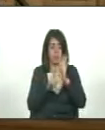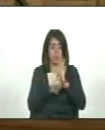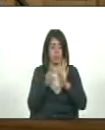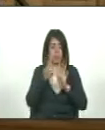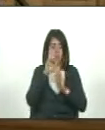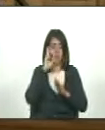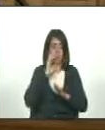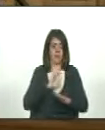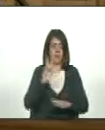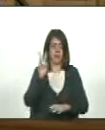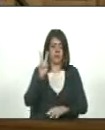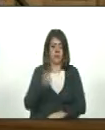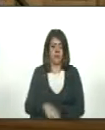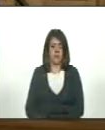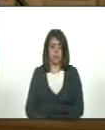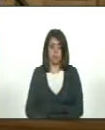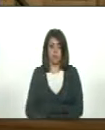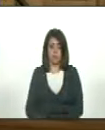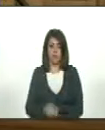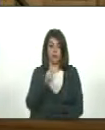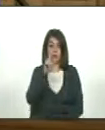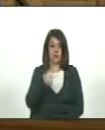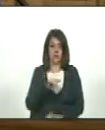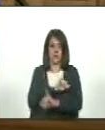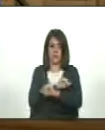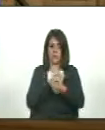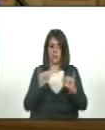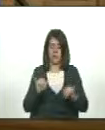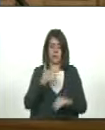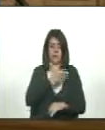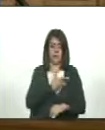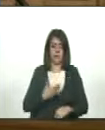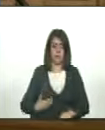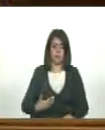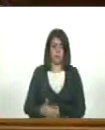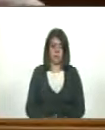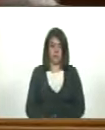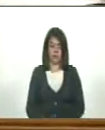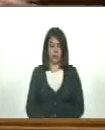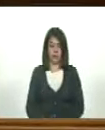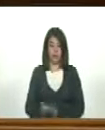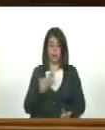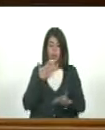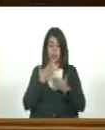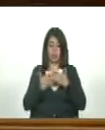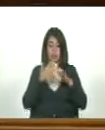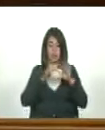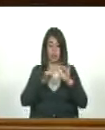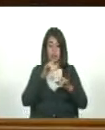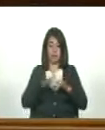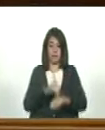Constitución de la República Bolivariana de Venezuela. Es todo, ciudadano presidente. Gracias, secretaria.